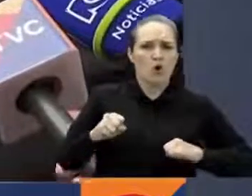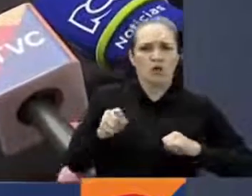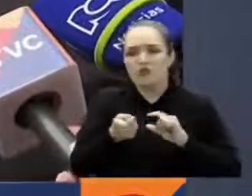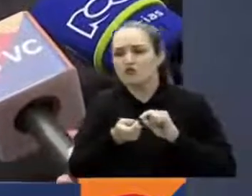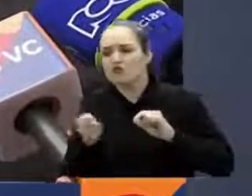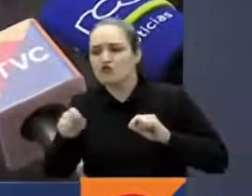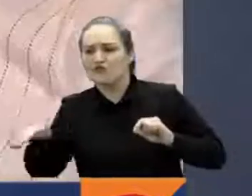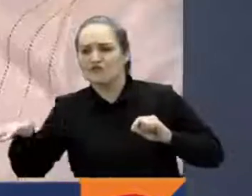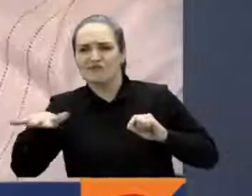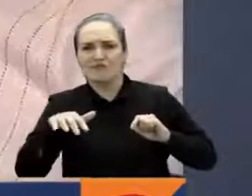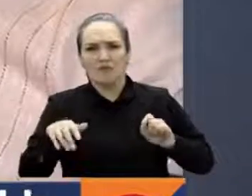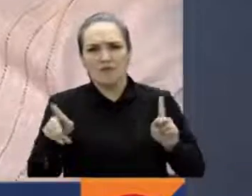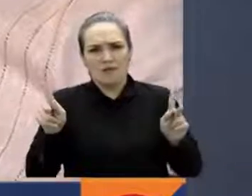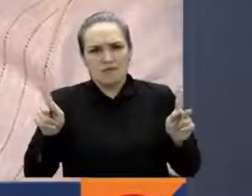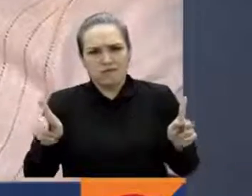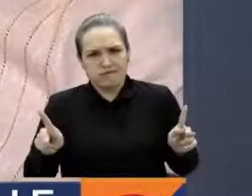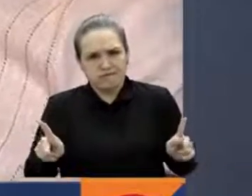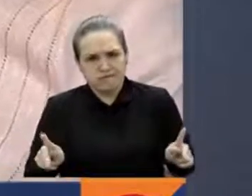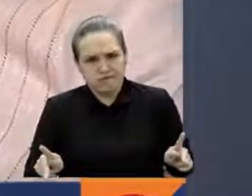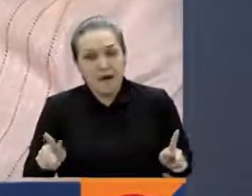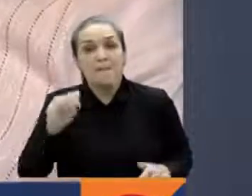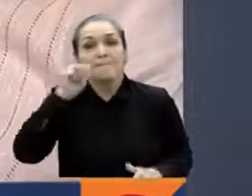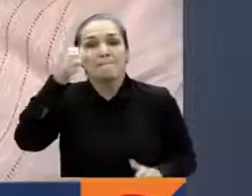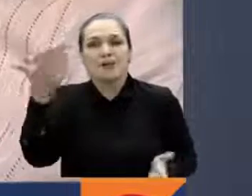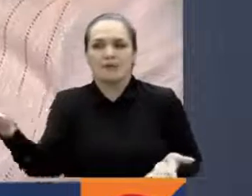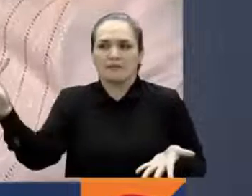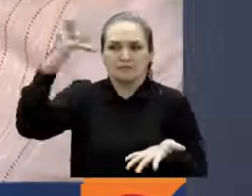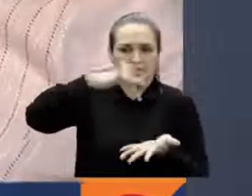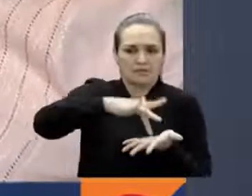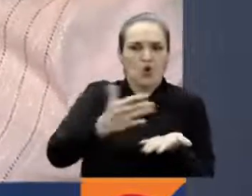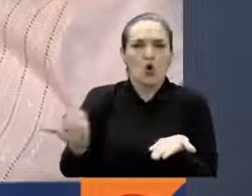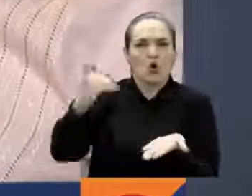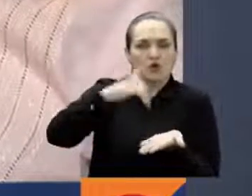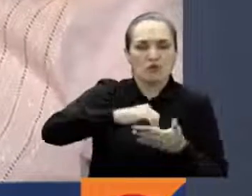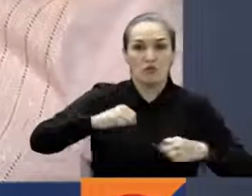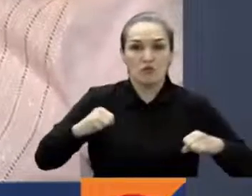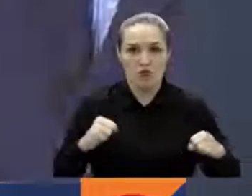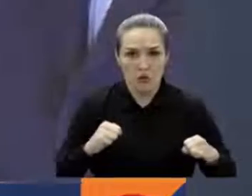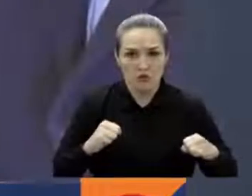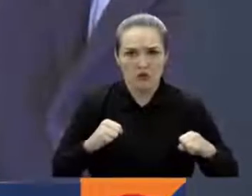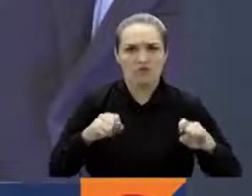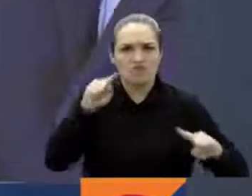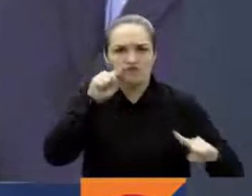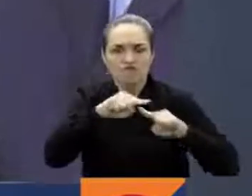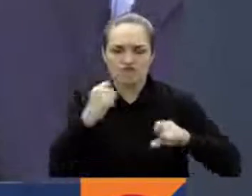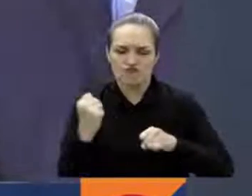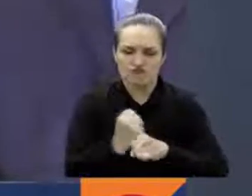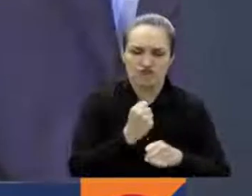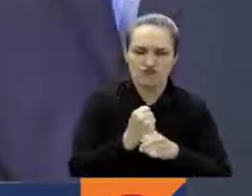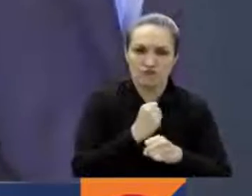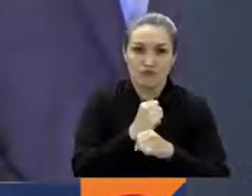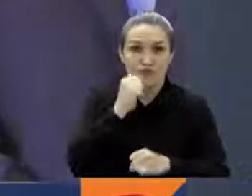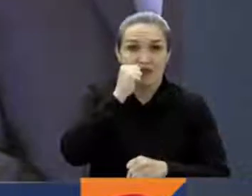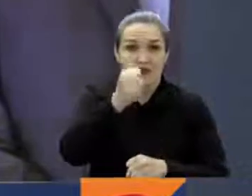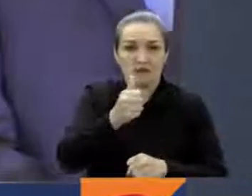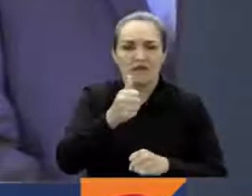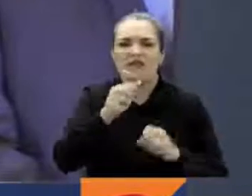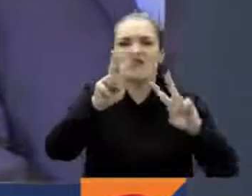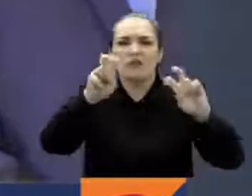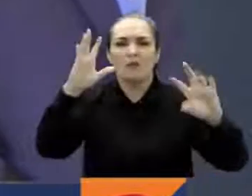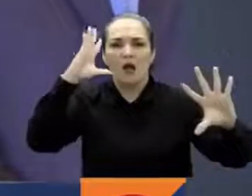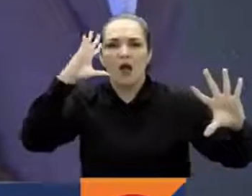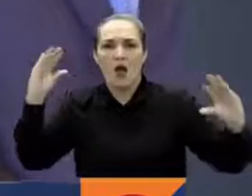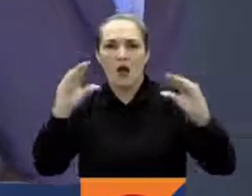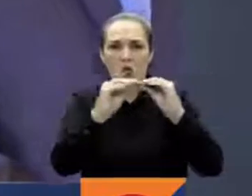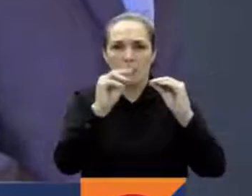pero se espera que mañana retome su agenda pública aquí en la capital del país, donde uno de los puntos prioritarios será el acuerdo nacional. Recordemos